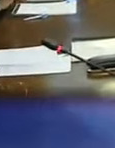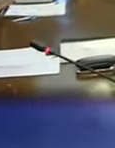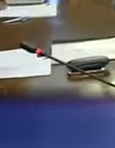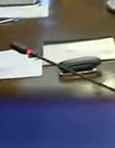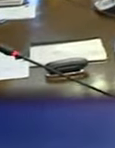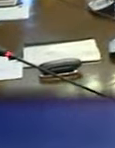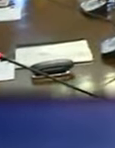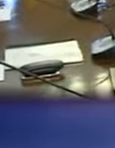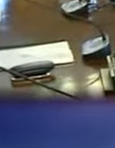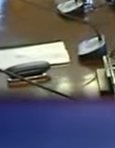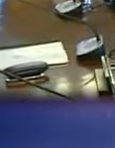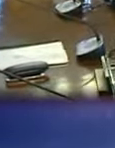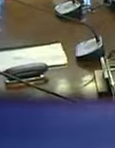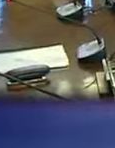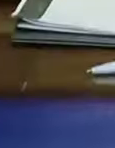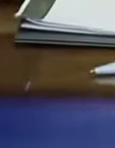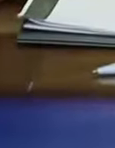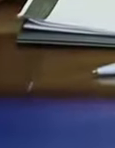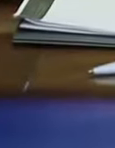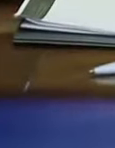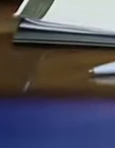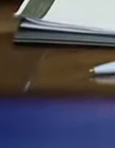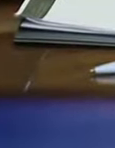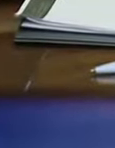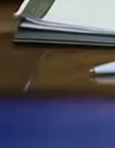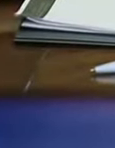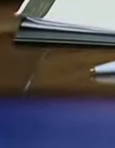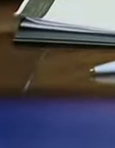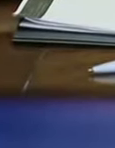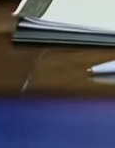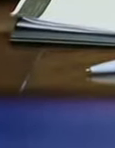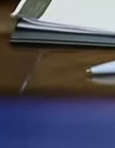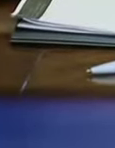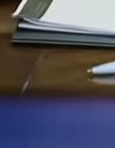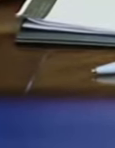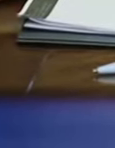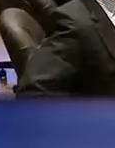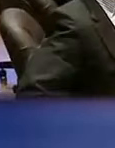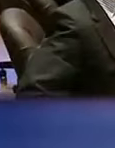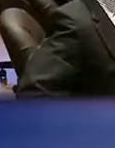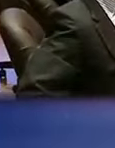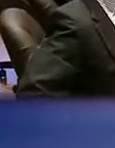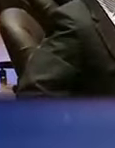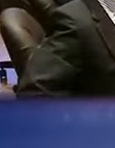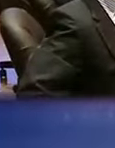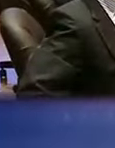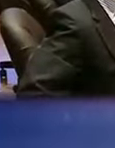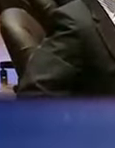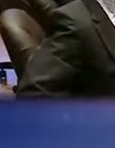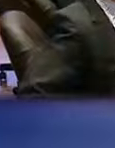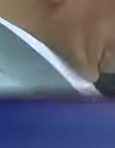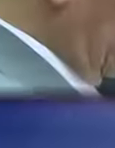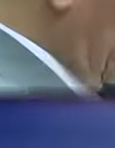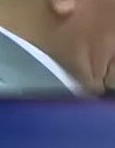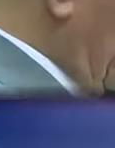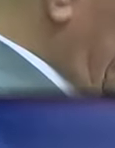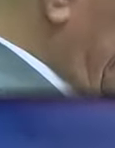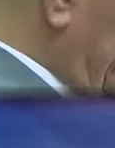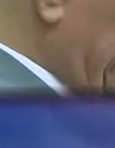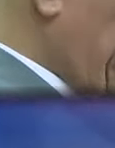El juez Manuel Viteri será el encargado de evaluar la constitucionalidad del pedido de juicio político contra el